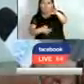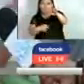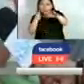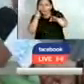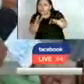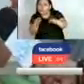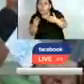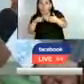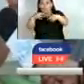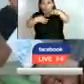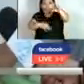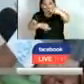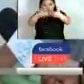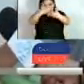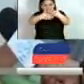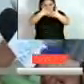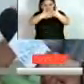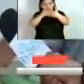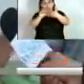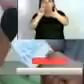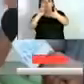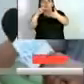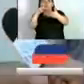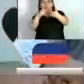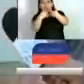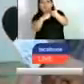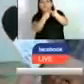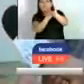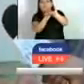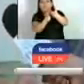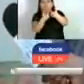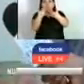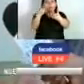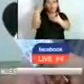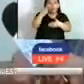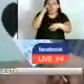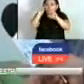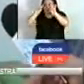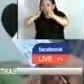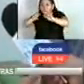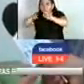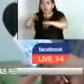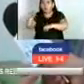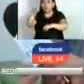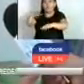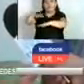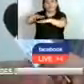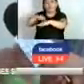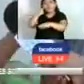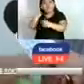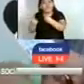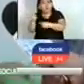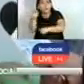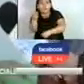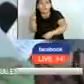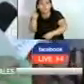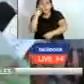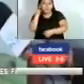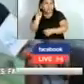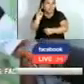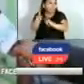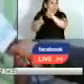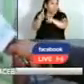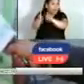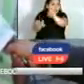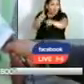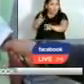urna, atrás el papeleta tiene el número de urna, tendrían que ir a buscar a esta junta receptora de votos y tomarle las